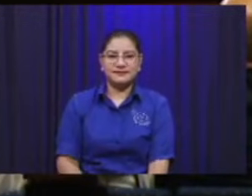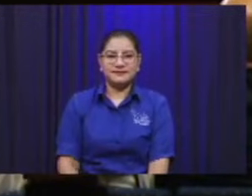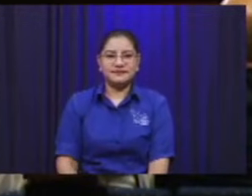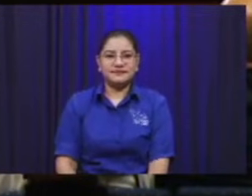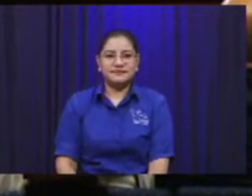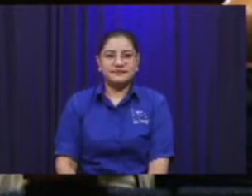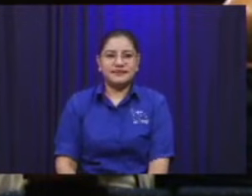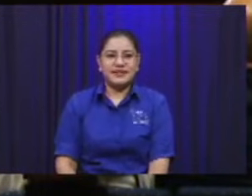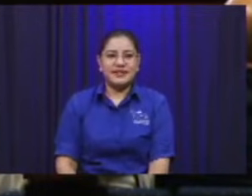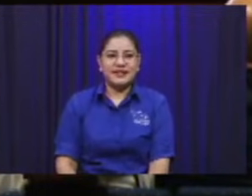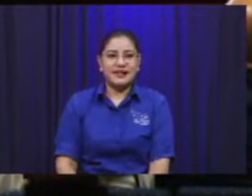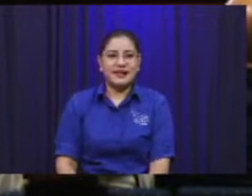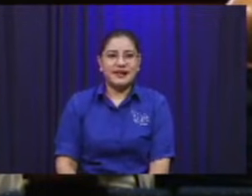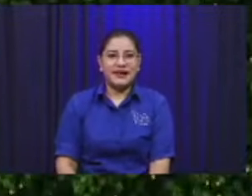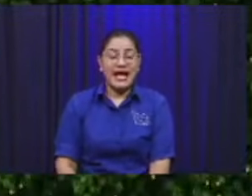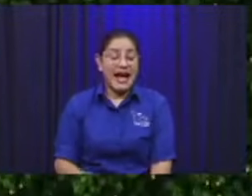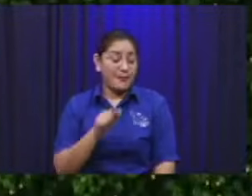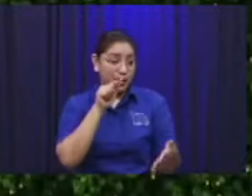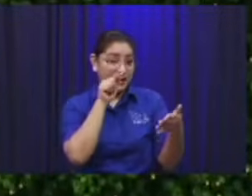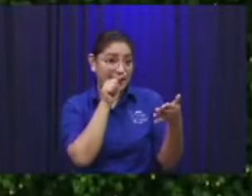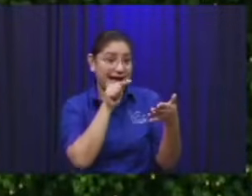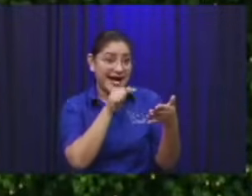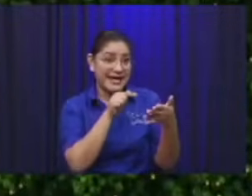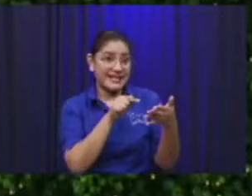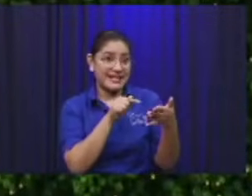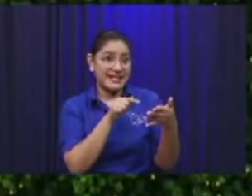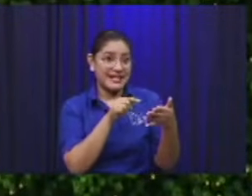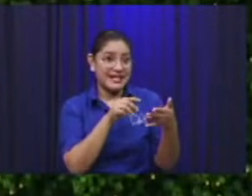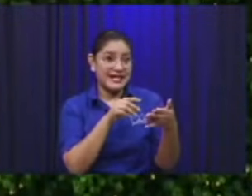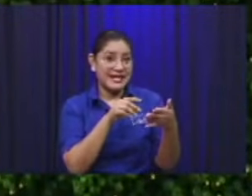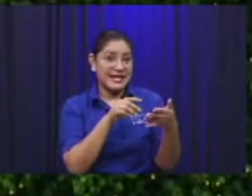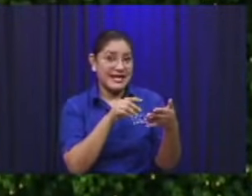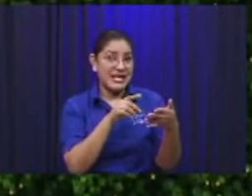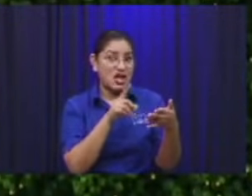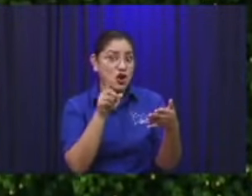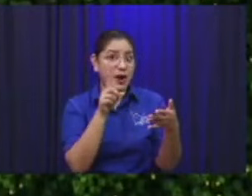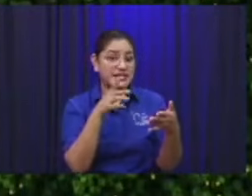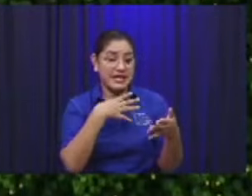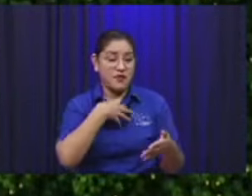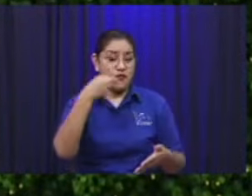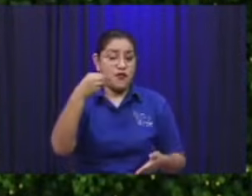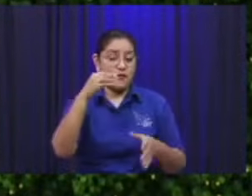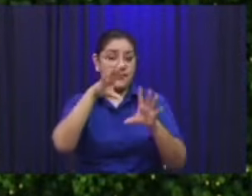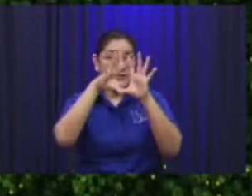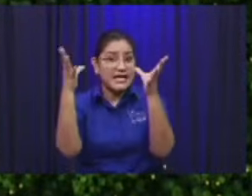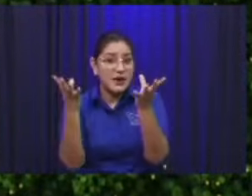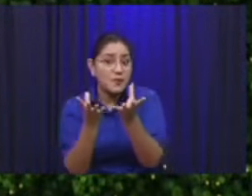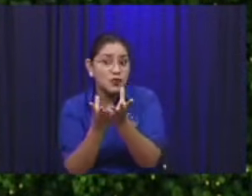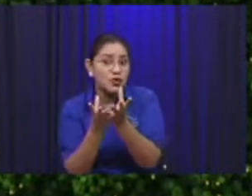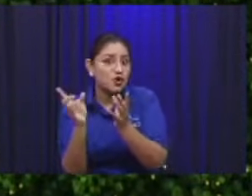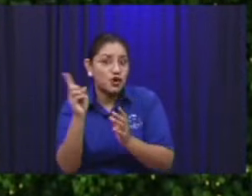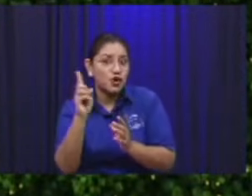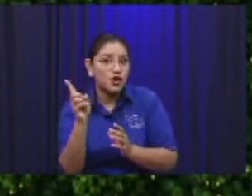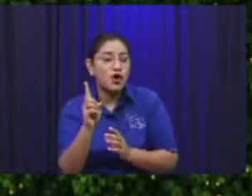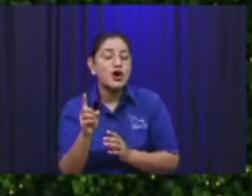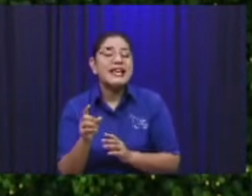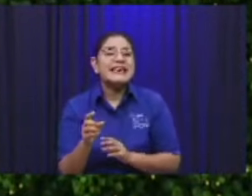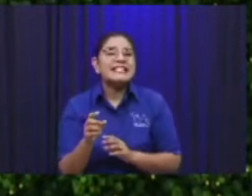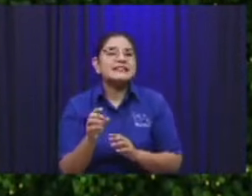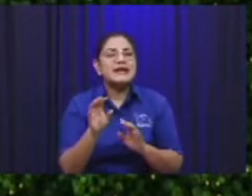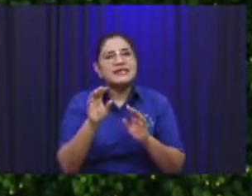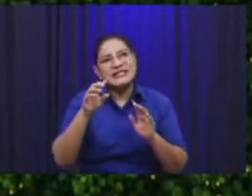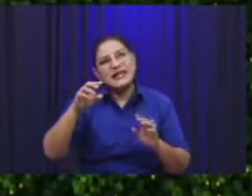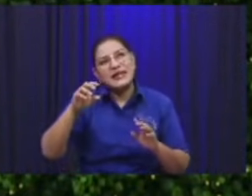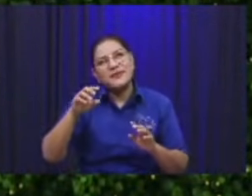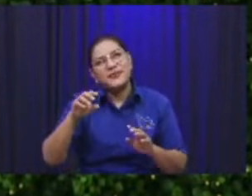pero ahí ahí estás poniendo que ya nos fuimos del mundo no yo digo si salimos del mundo sistema y